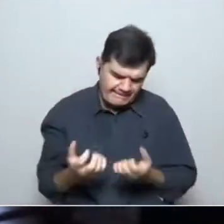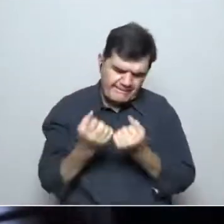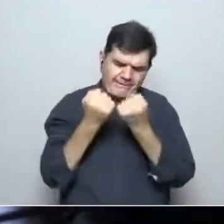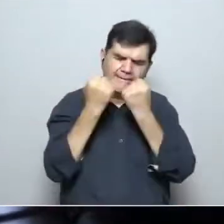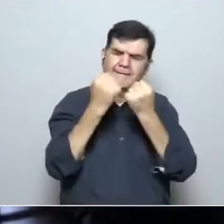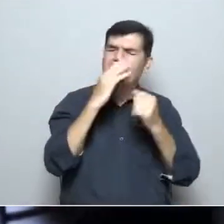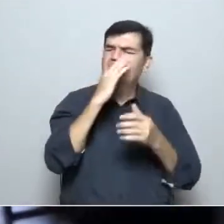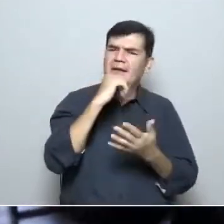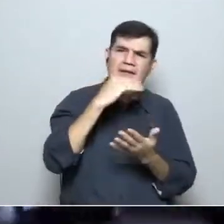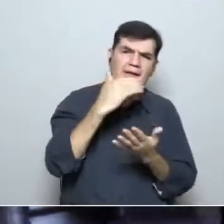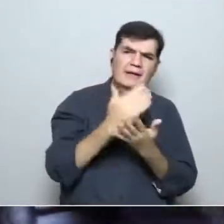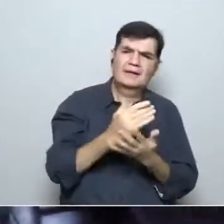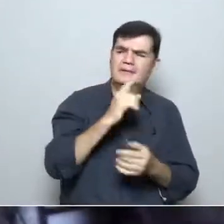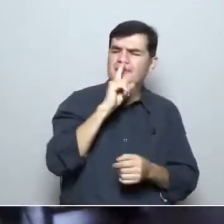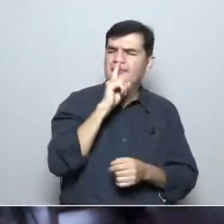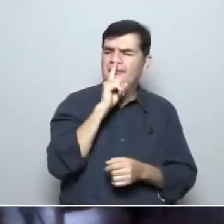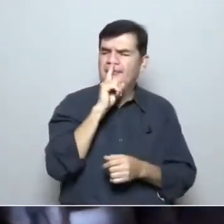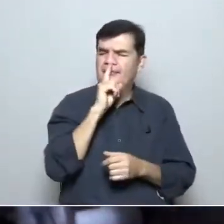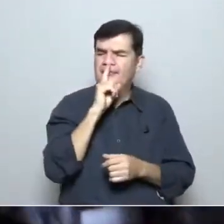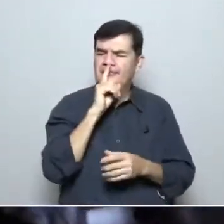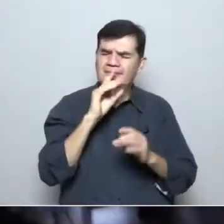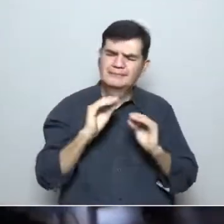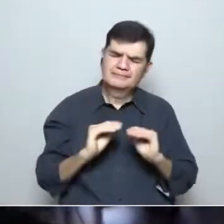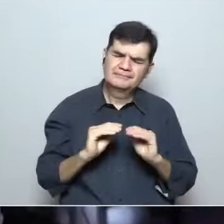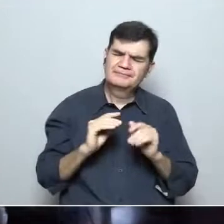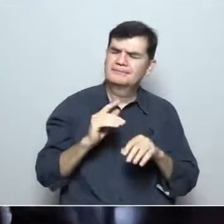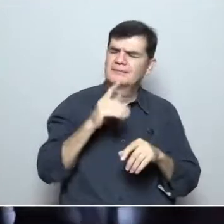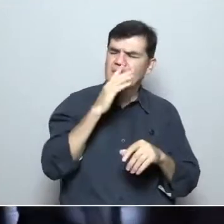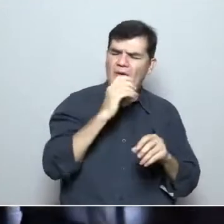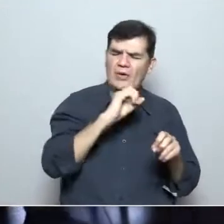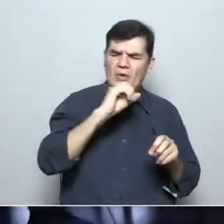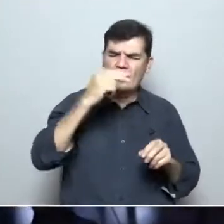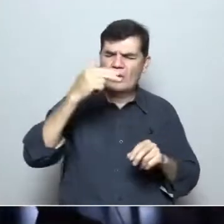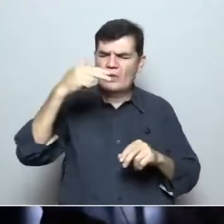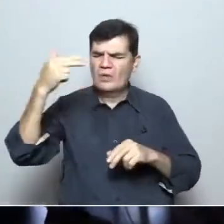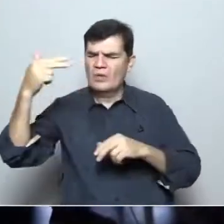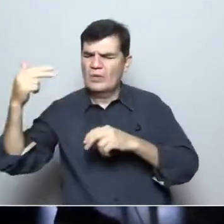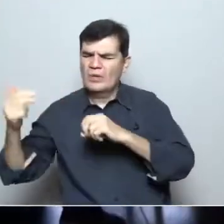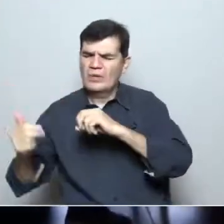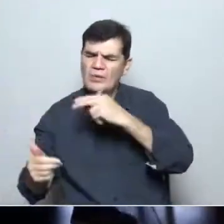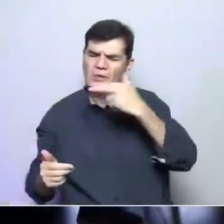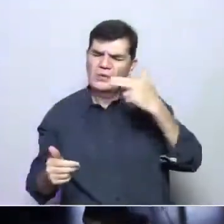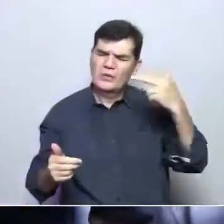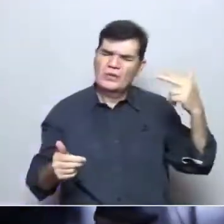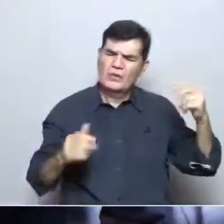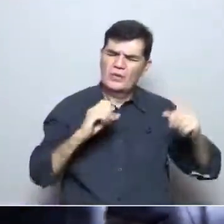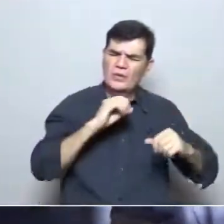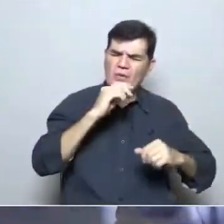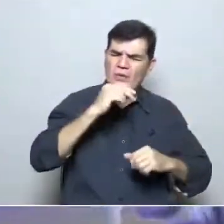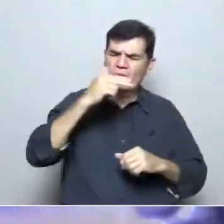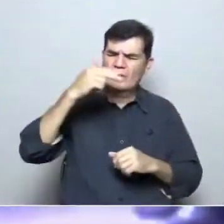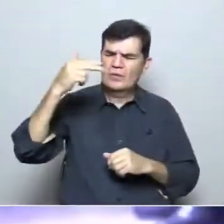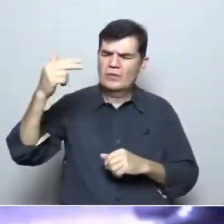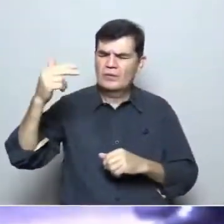No puedo callar. Oh, oh, oh, oh, oh, oh.